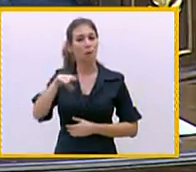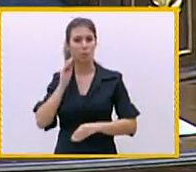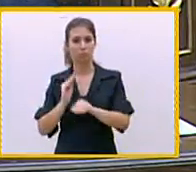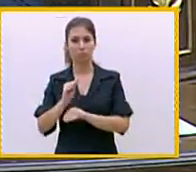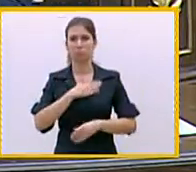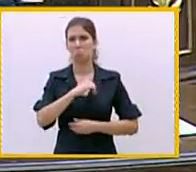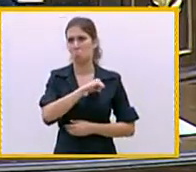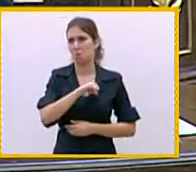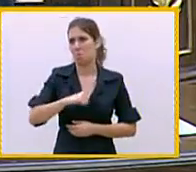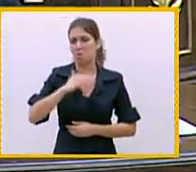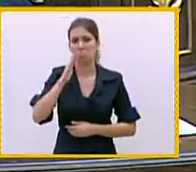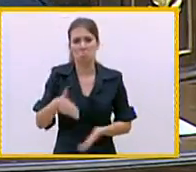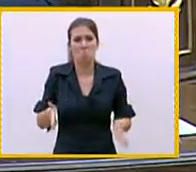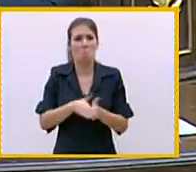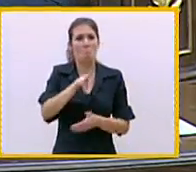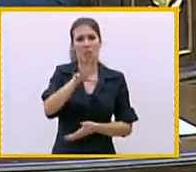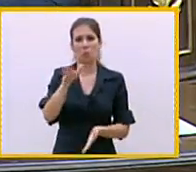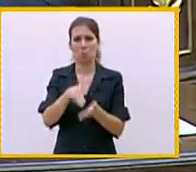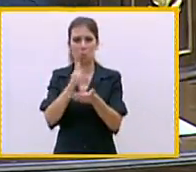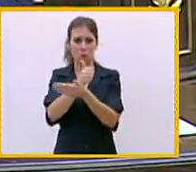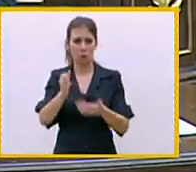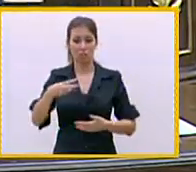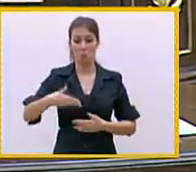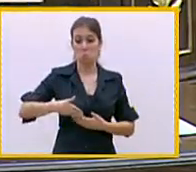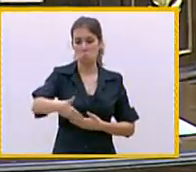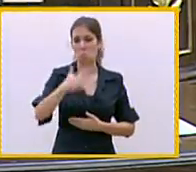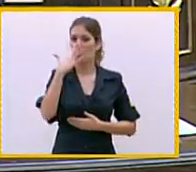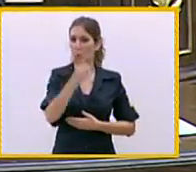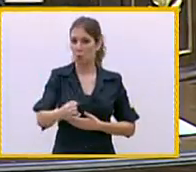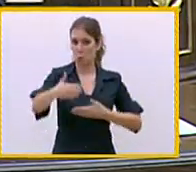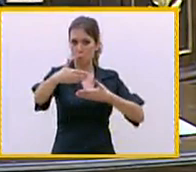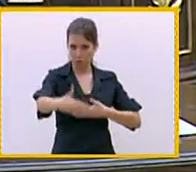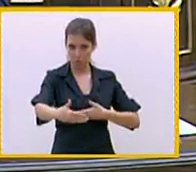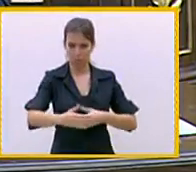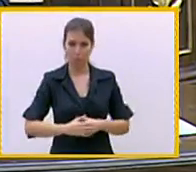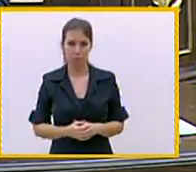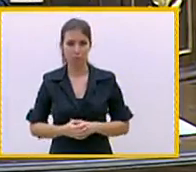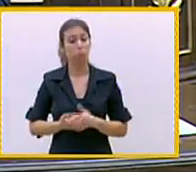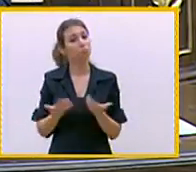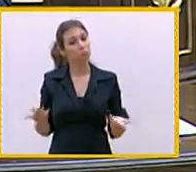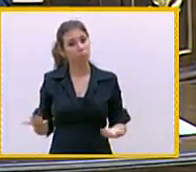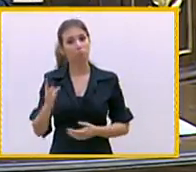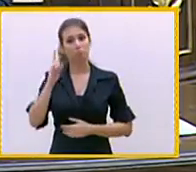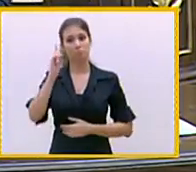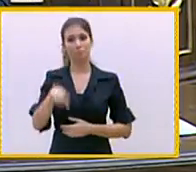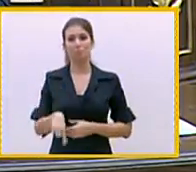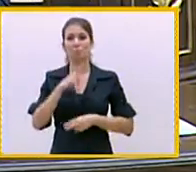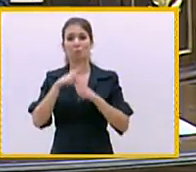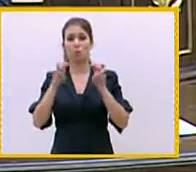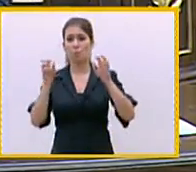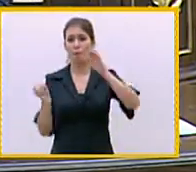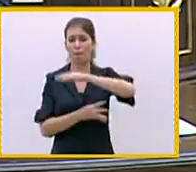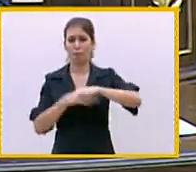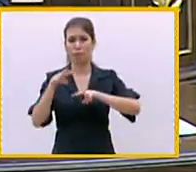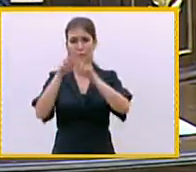de 25.000 millones de euros en los próximos 5 años. La puesta en marcha del nuevo Fondo de Internacionalización de la